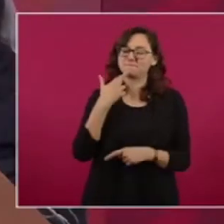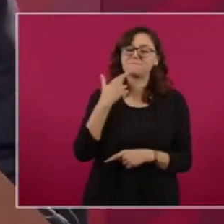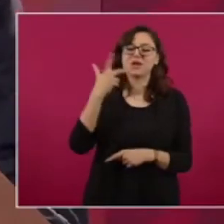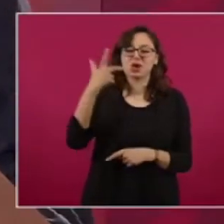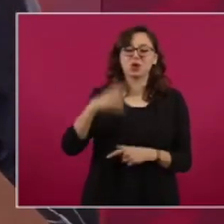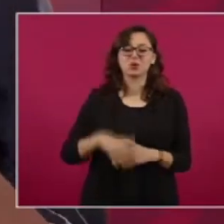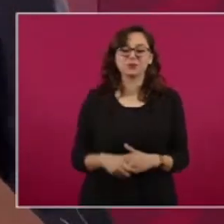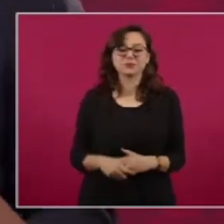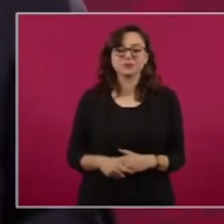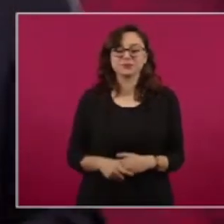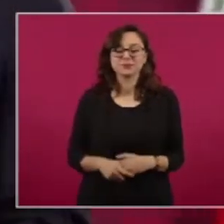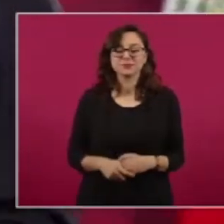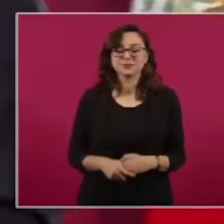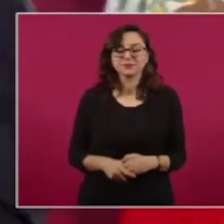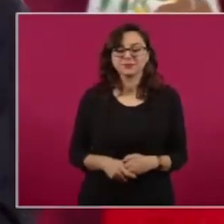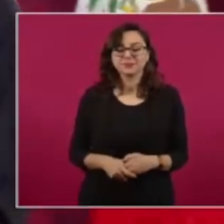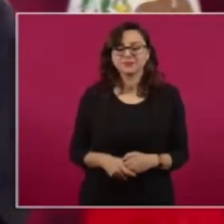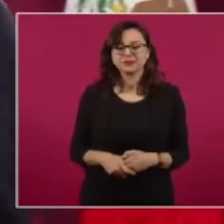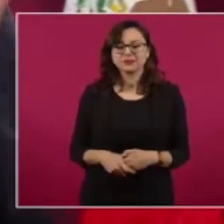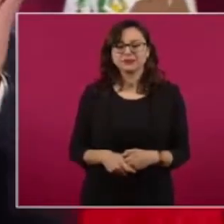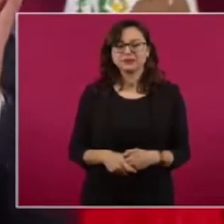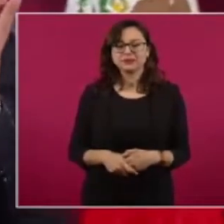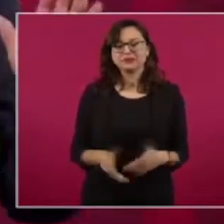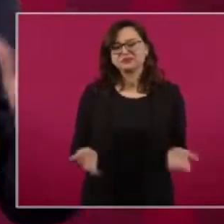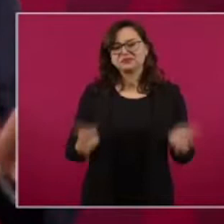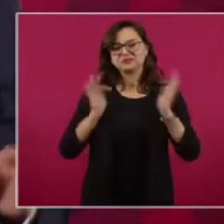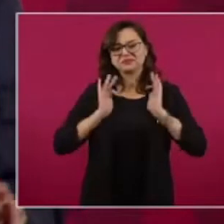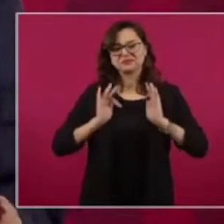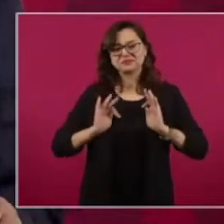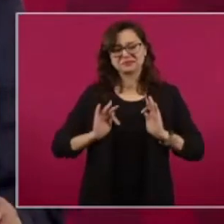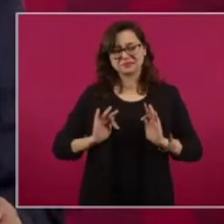Presidente. Y te evitas, ¿no?